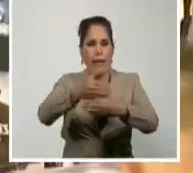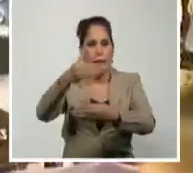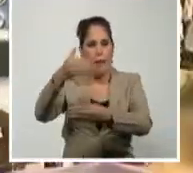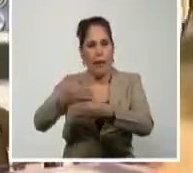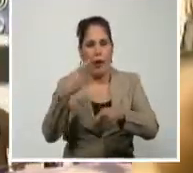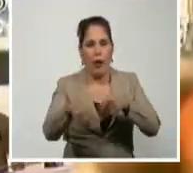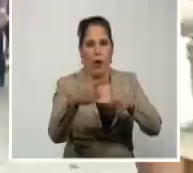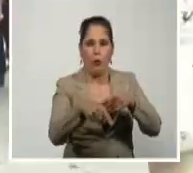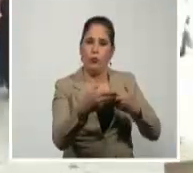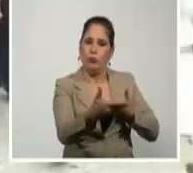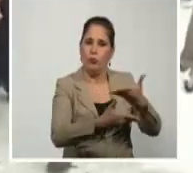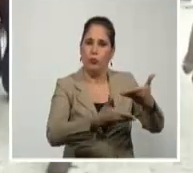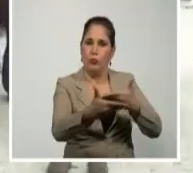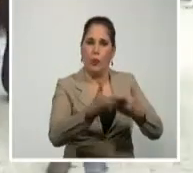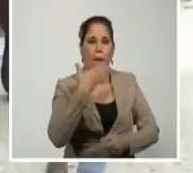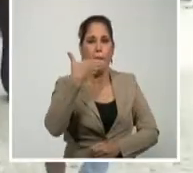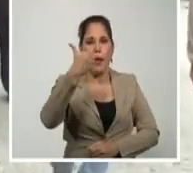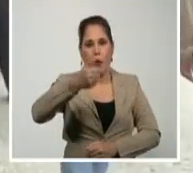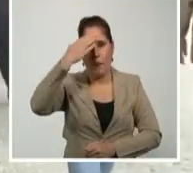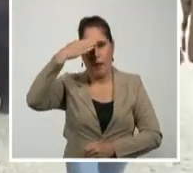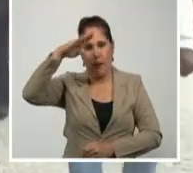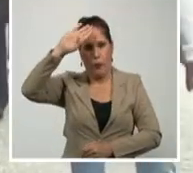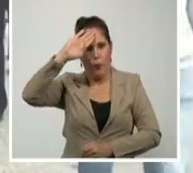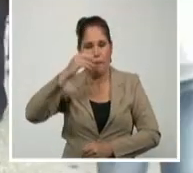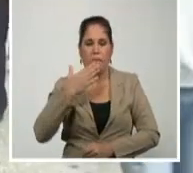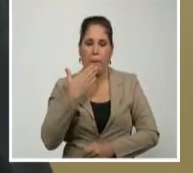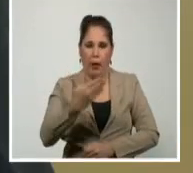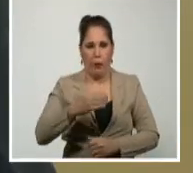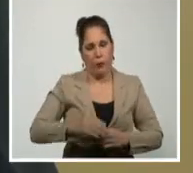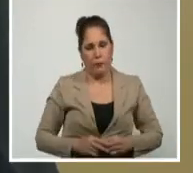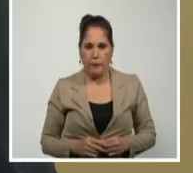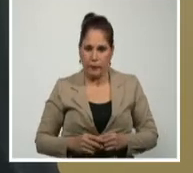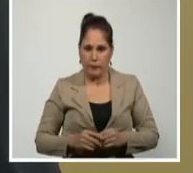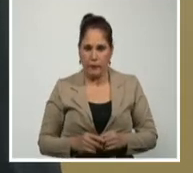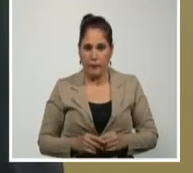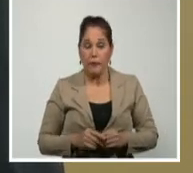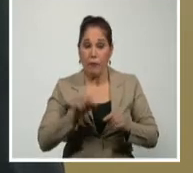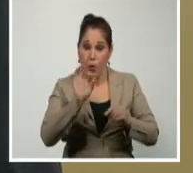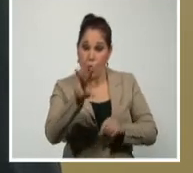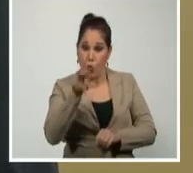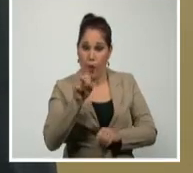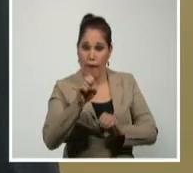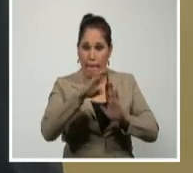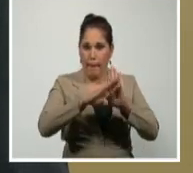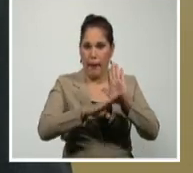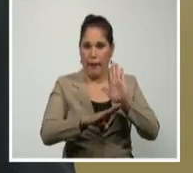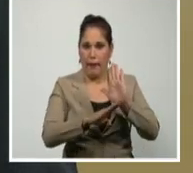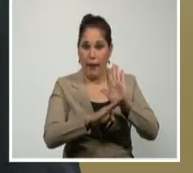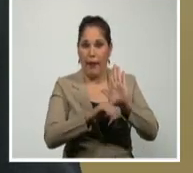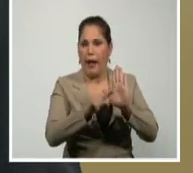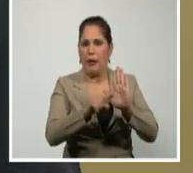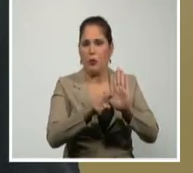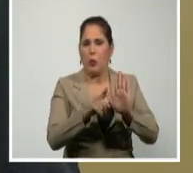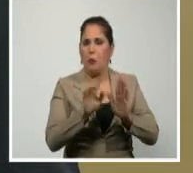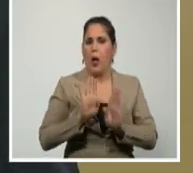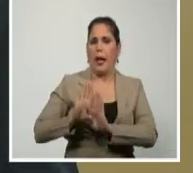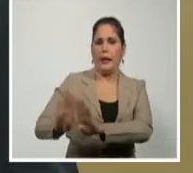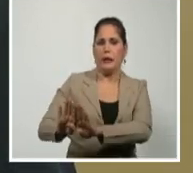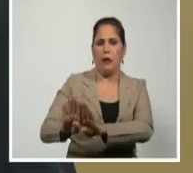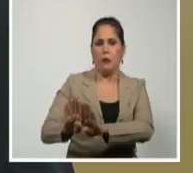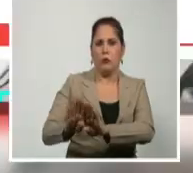recursos y negociaciones beneficiosas para el pueblo del archipiélago antillano. Esta medida ha recibido un rechazo a